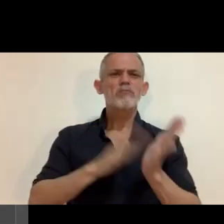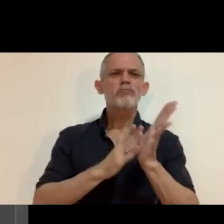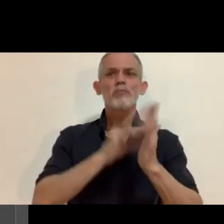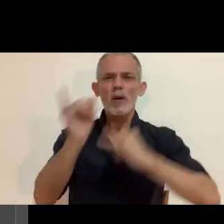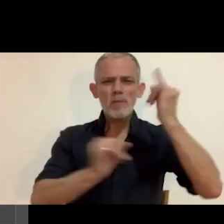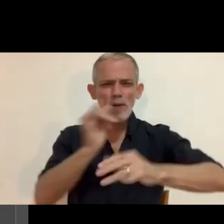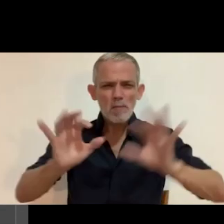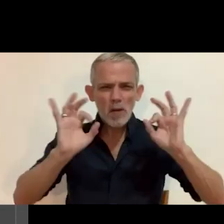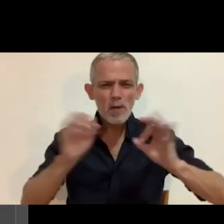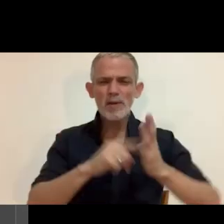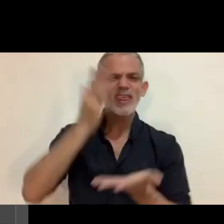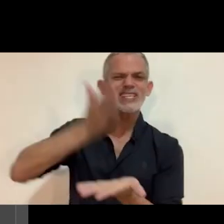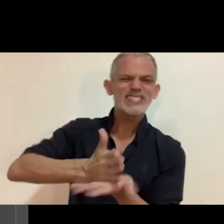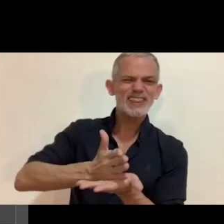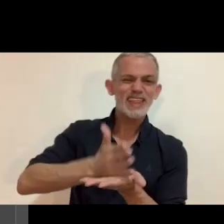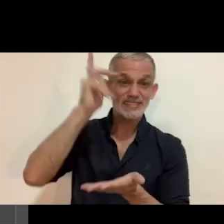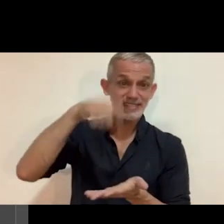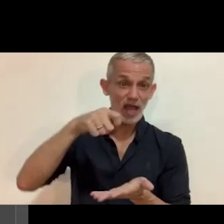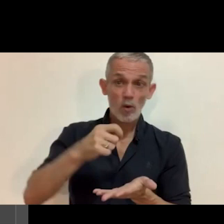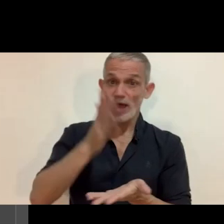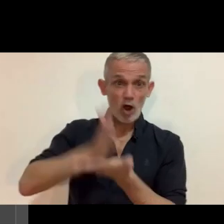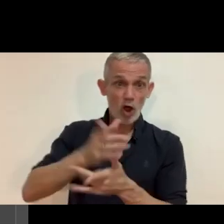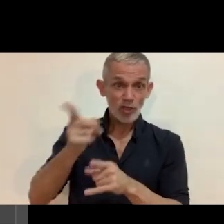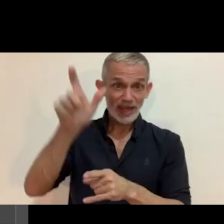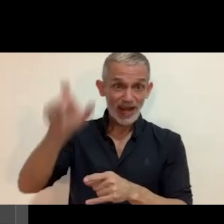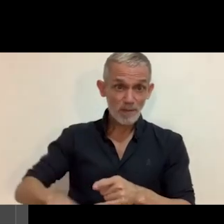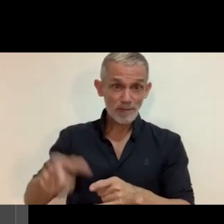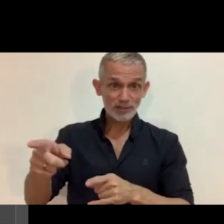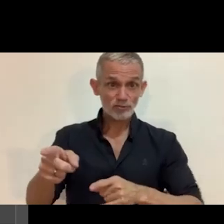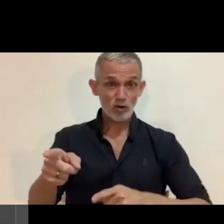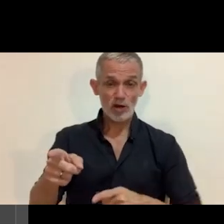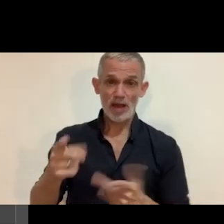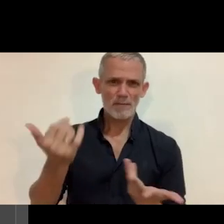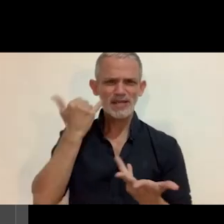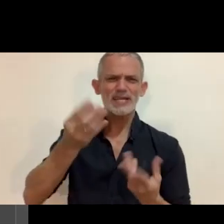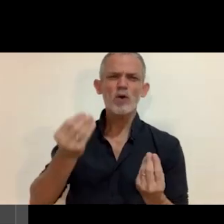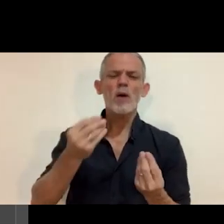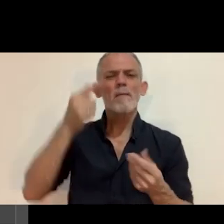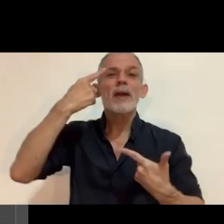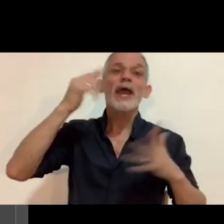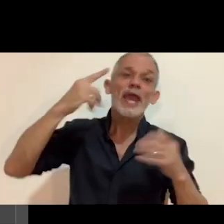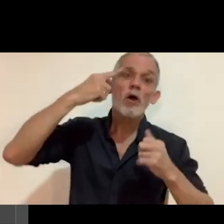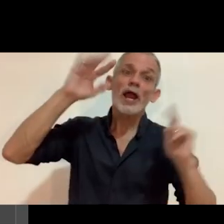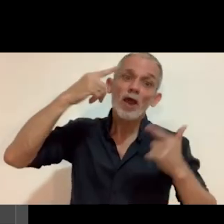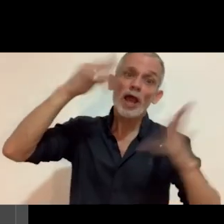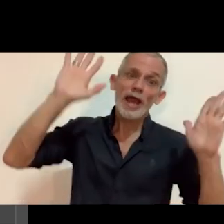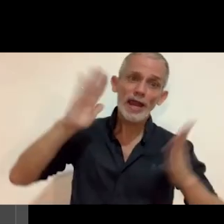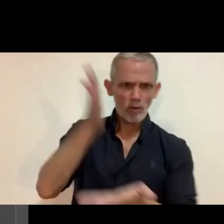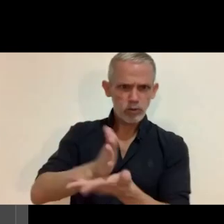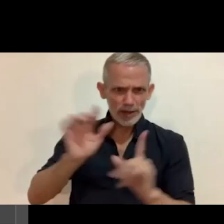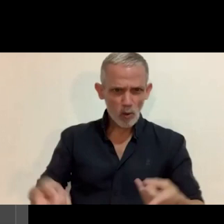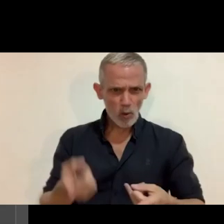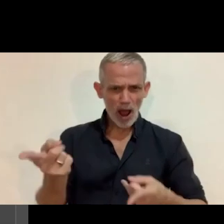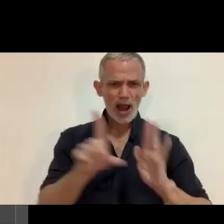fundamentación de la sentencia condenatoria que ha sido dictada en base a presunciones legales,